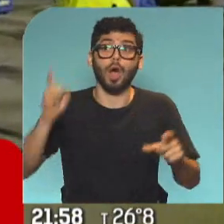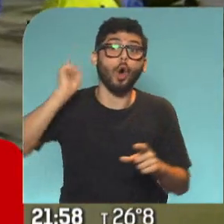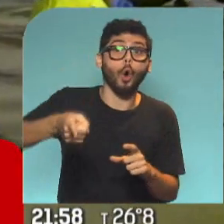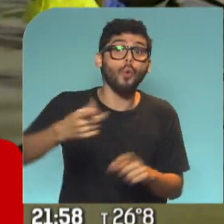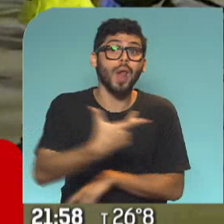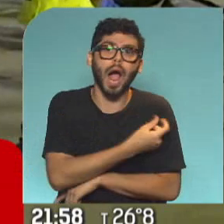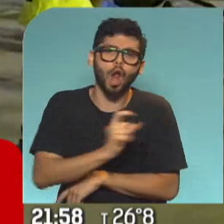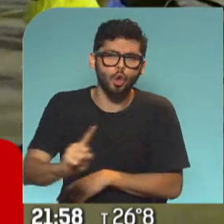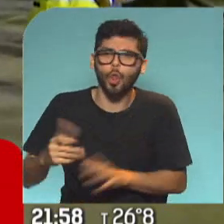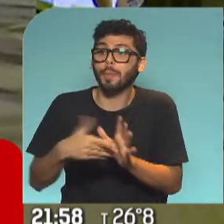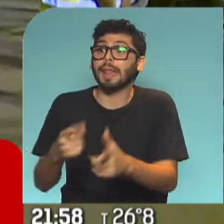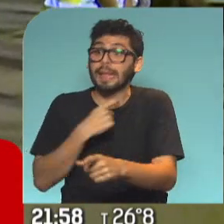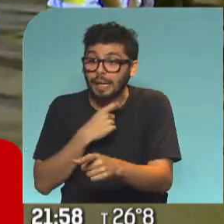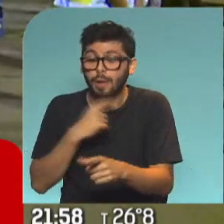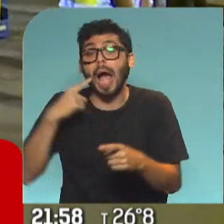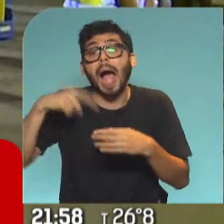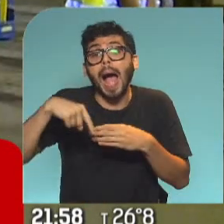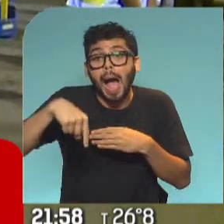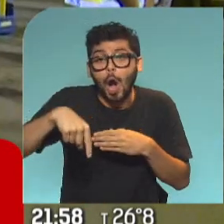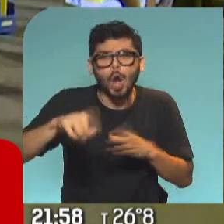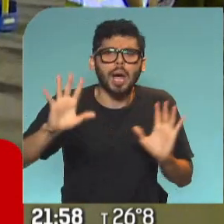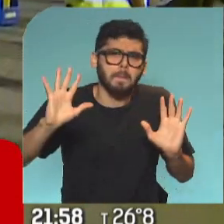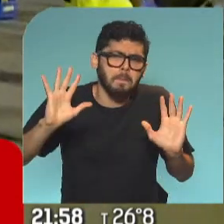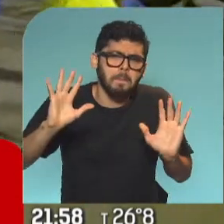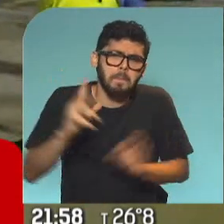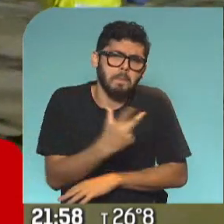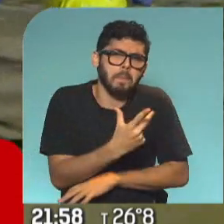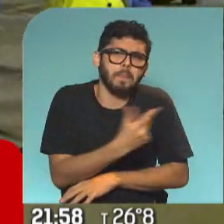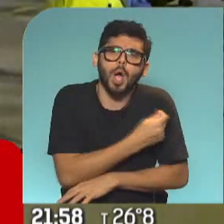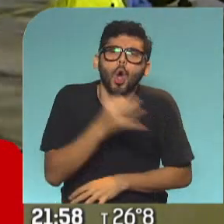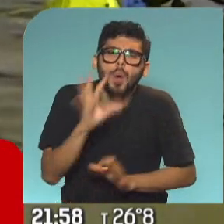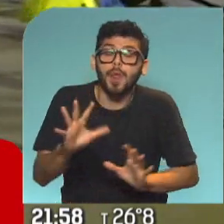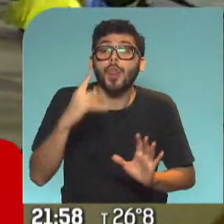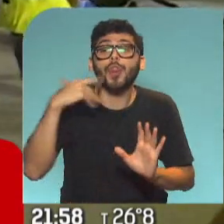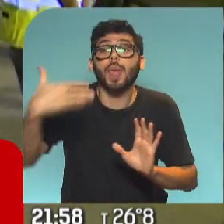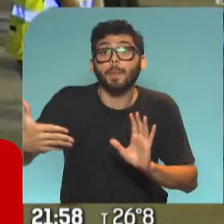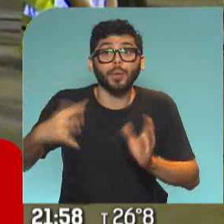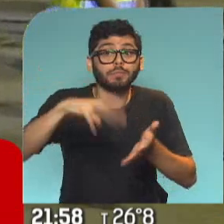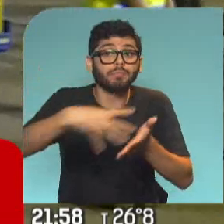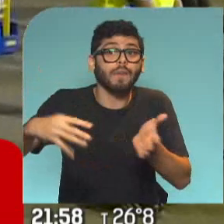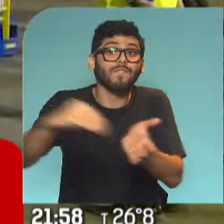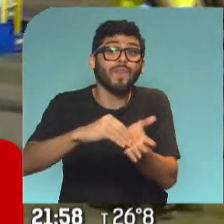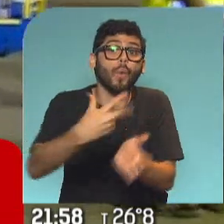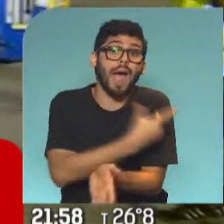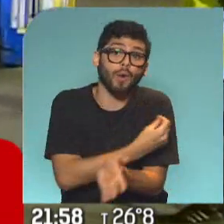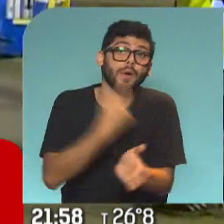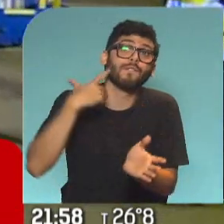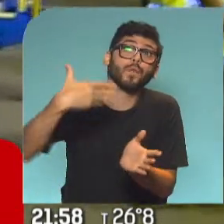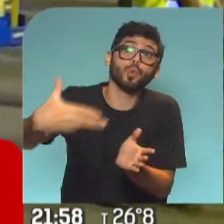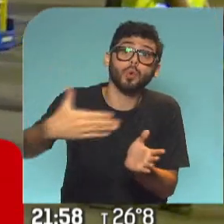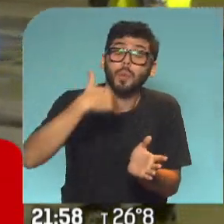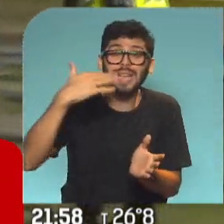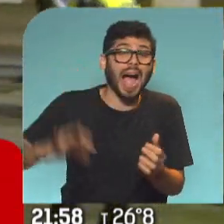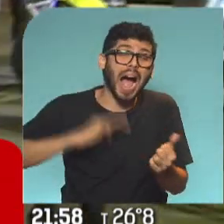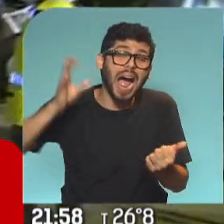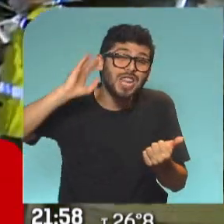obligatorio, por lo menos por ahora. Veremos más adelante si ingresa en el calendario de vacunación. Cuando hablo de más adelante, hablamos dentro de